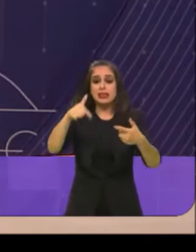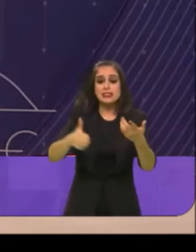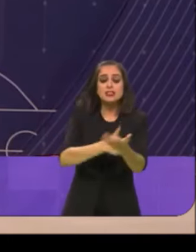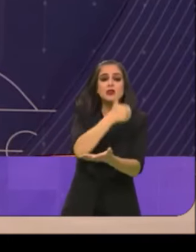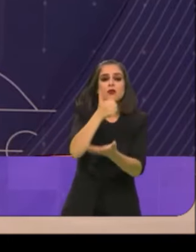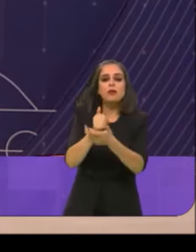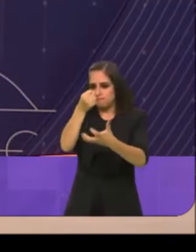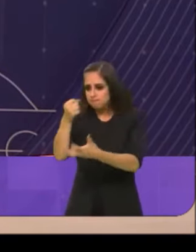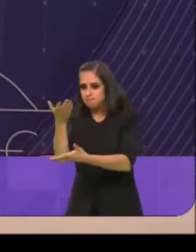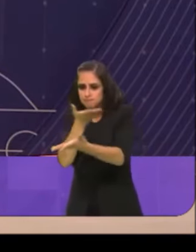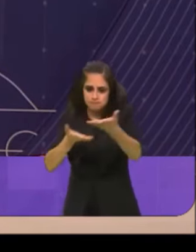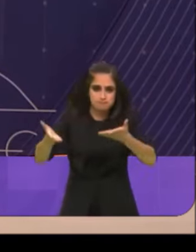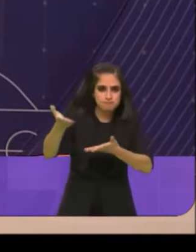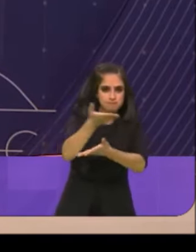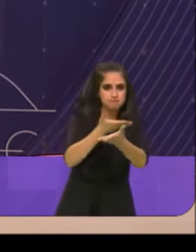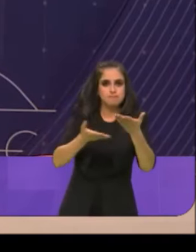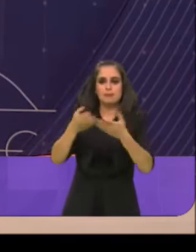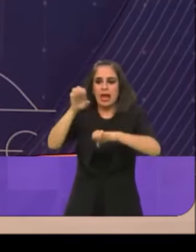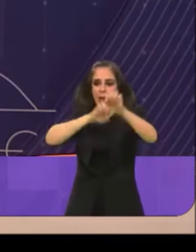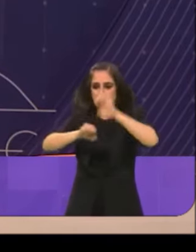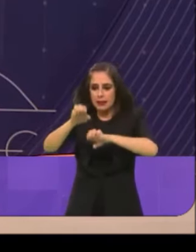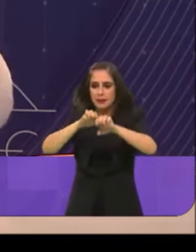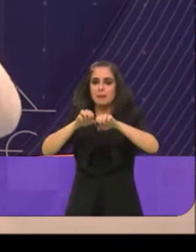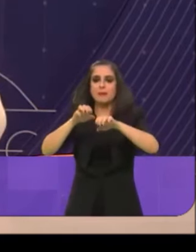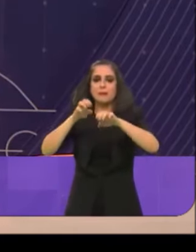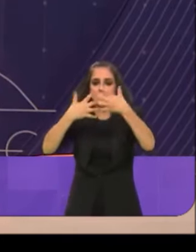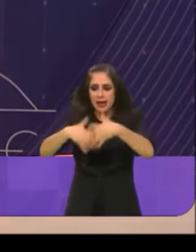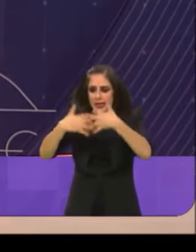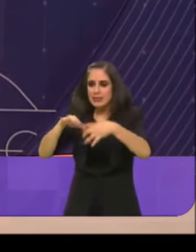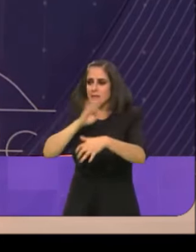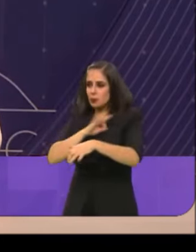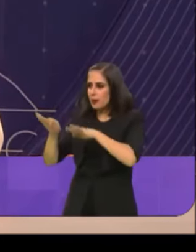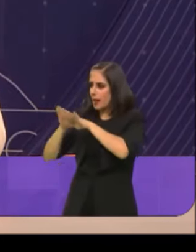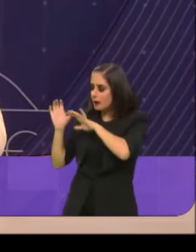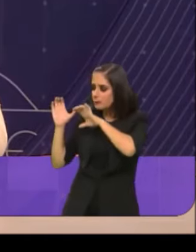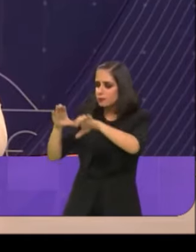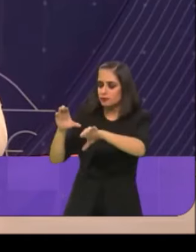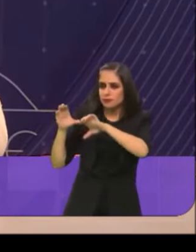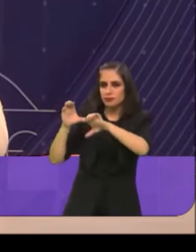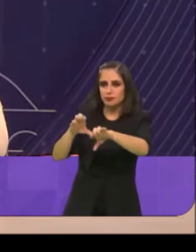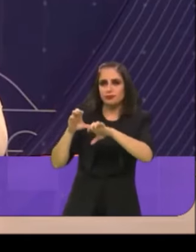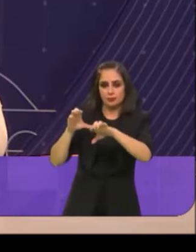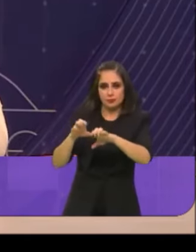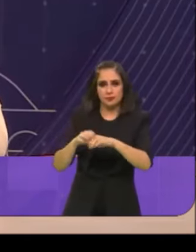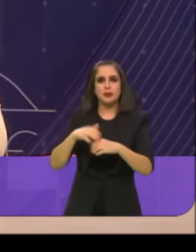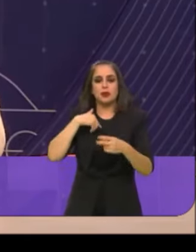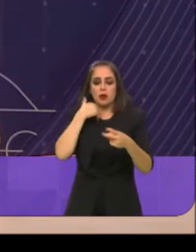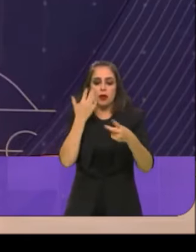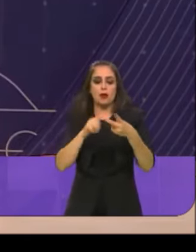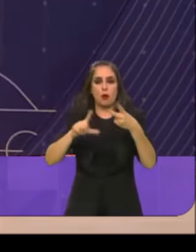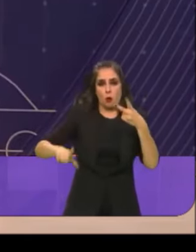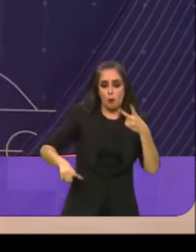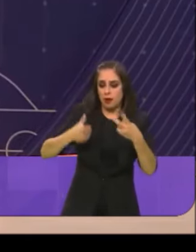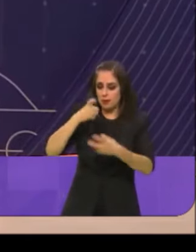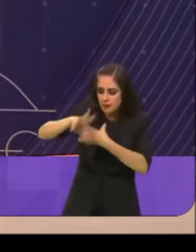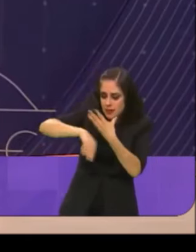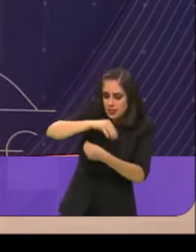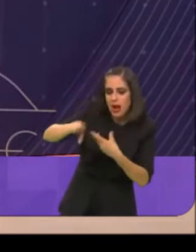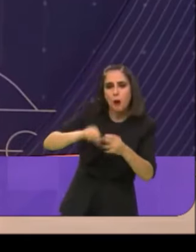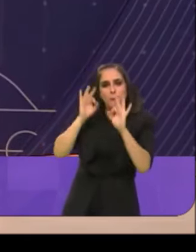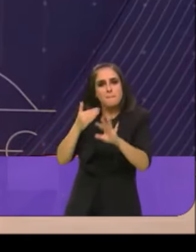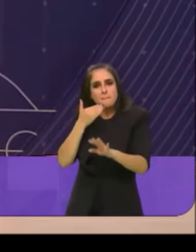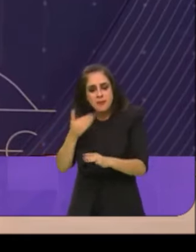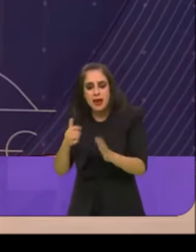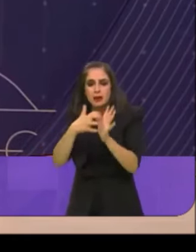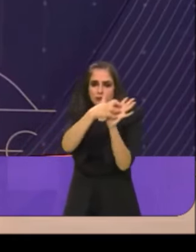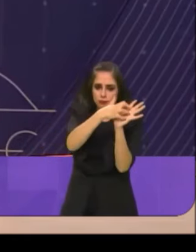uno con su tema hubo un poco de golpeteo entre Clara brugada y Santiago tahuada pero en general brugada solo insistía en exponer